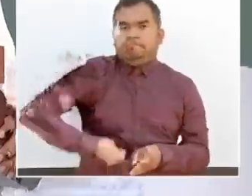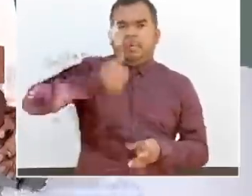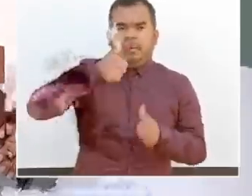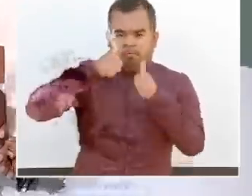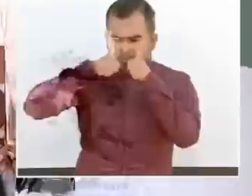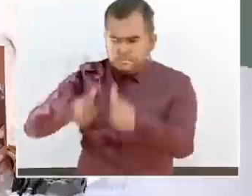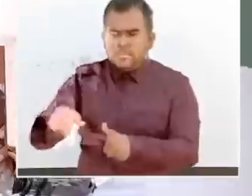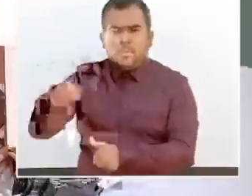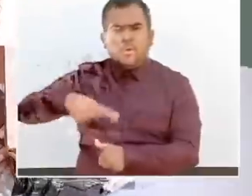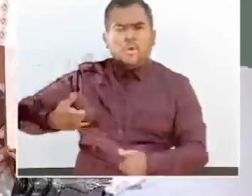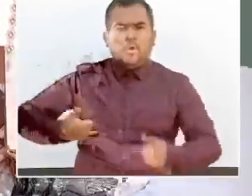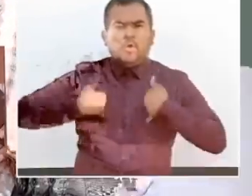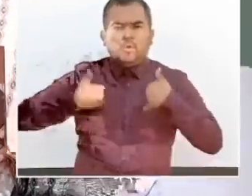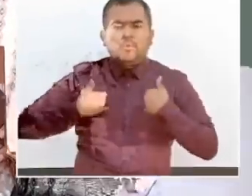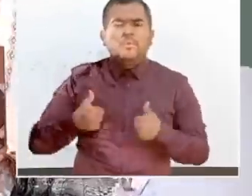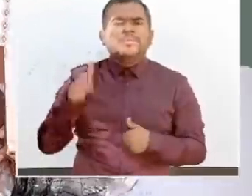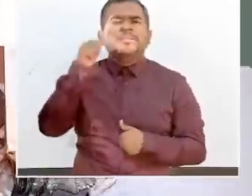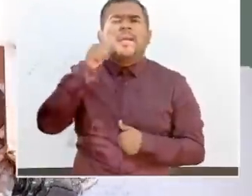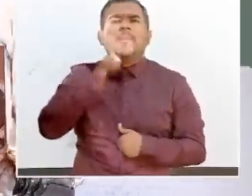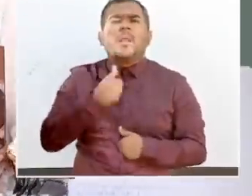Y siempre el discurso era